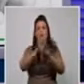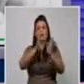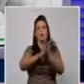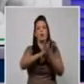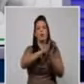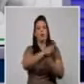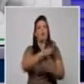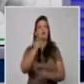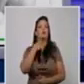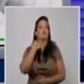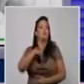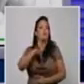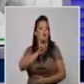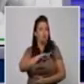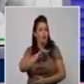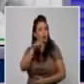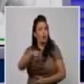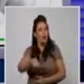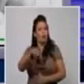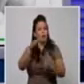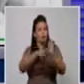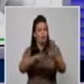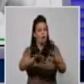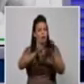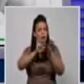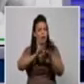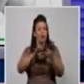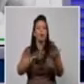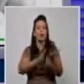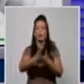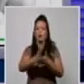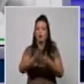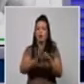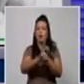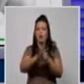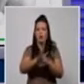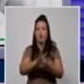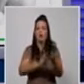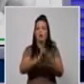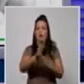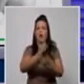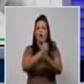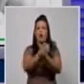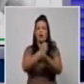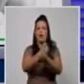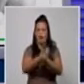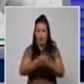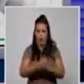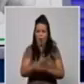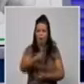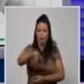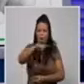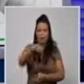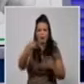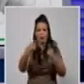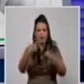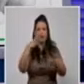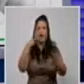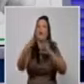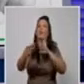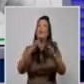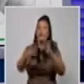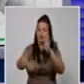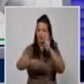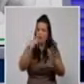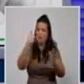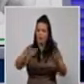sigue estando presente esta letal enfermedad. El riesgo permanece, de ahí el cuidado permanente que usted debe de alguna